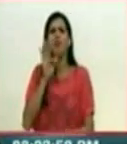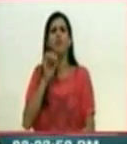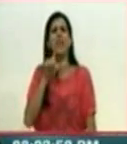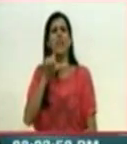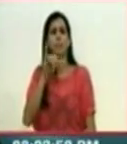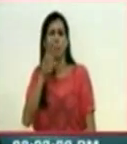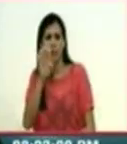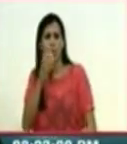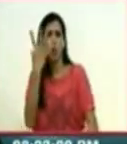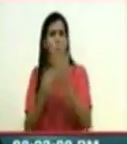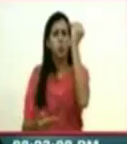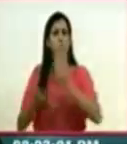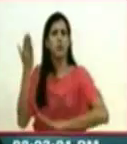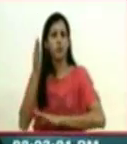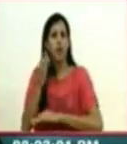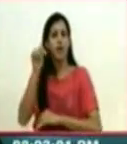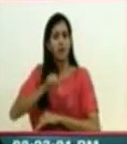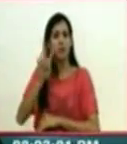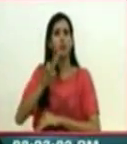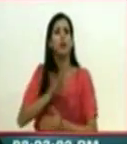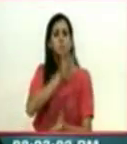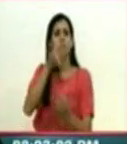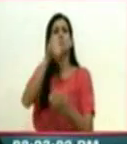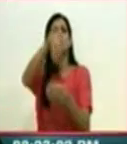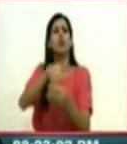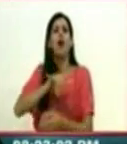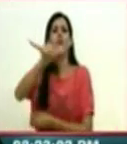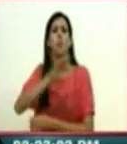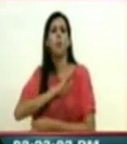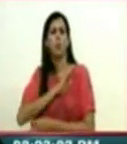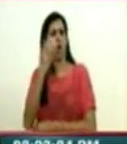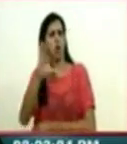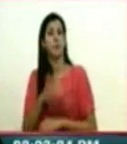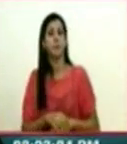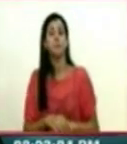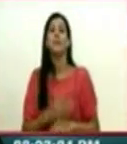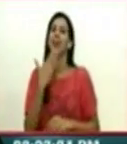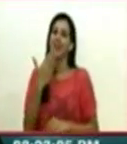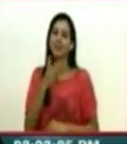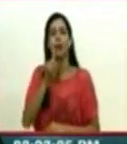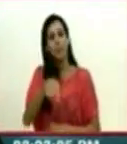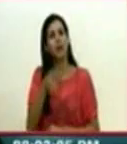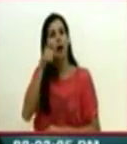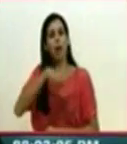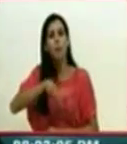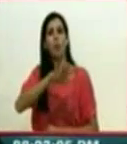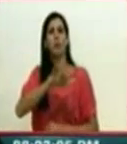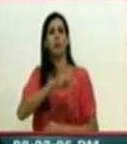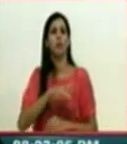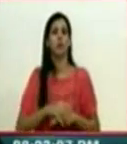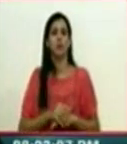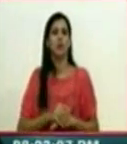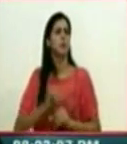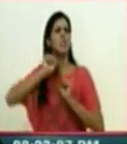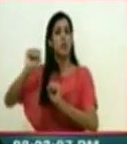una aeronave de la Fuerza Aérea Colombiana. Asimismo, agradeció al pueblo por su reacción de altura que provocó la salida abrupta del